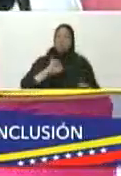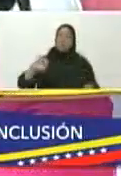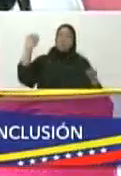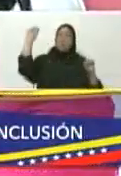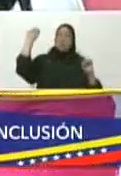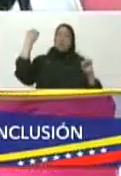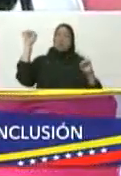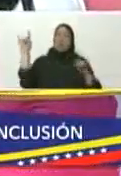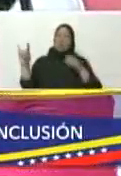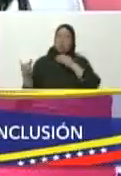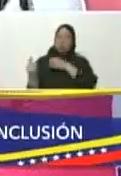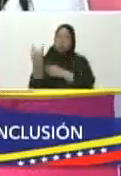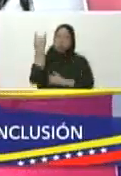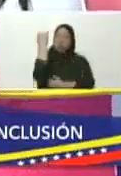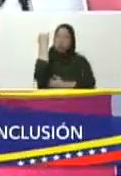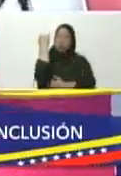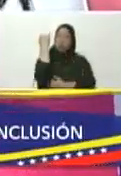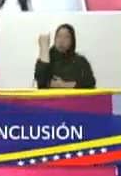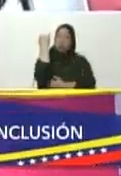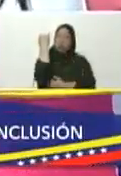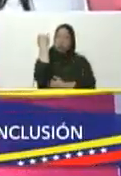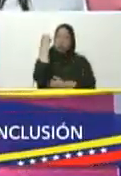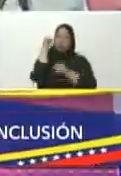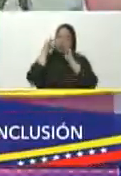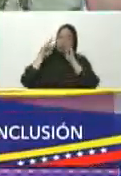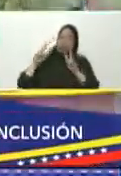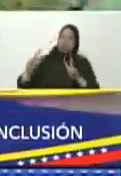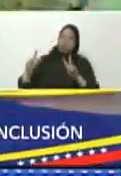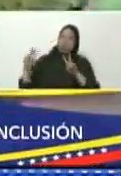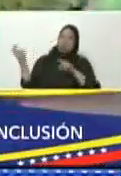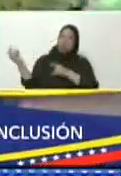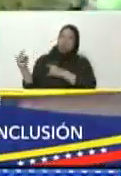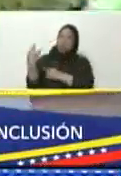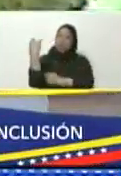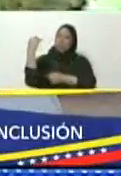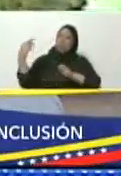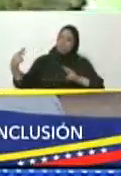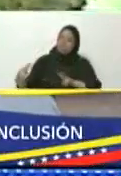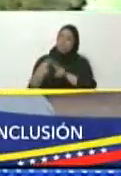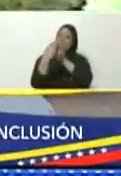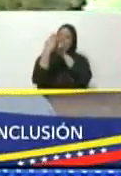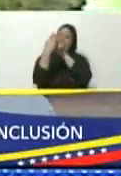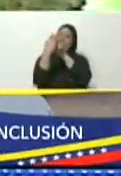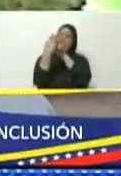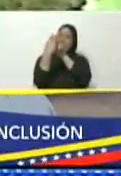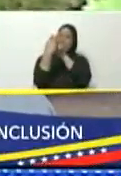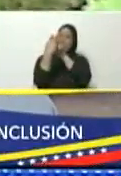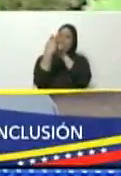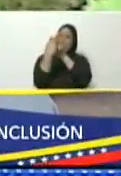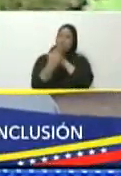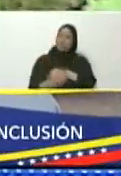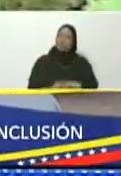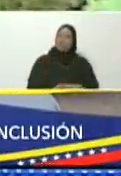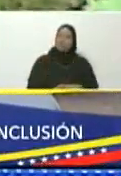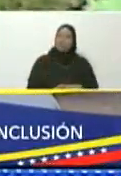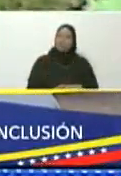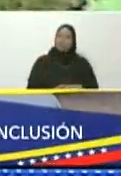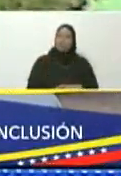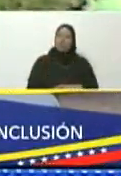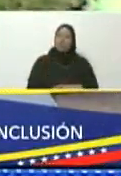enfrentar traiciones? ¿Cómo le iba a ver la cara a los traidores así de frente? Con su